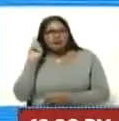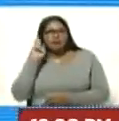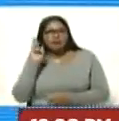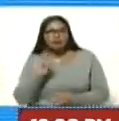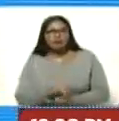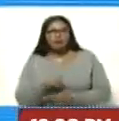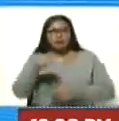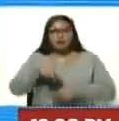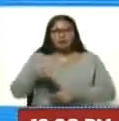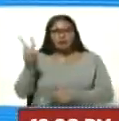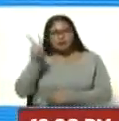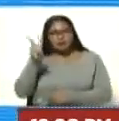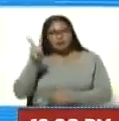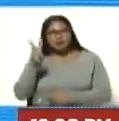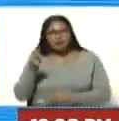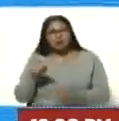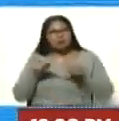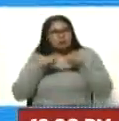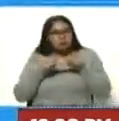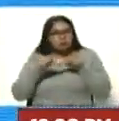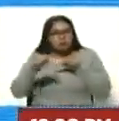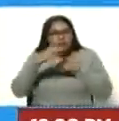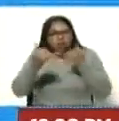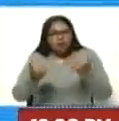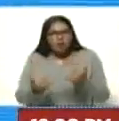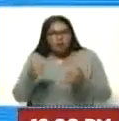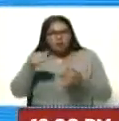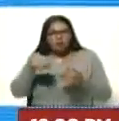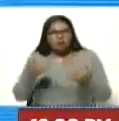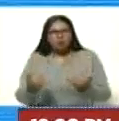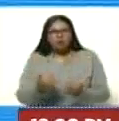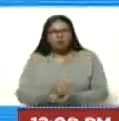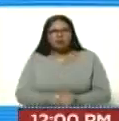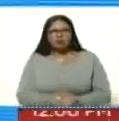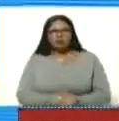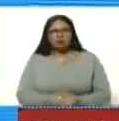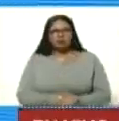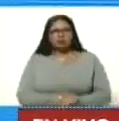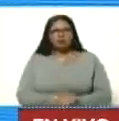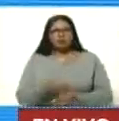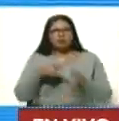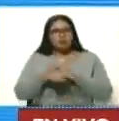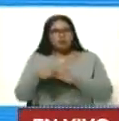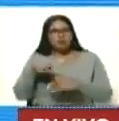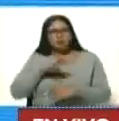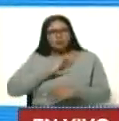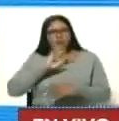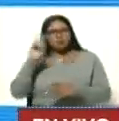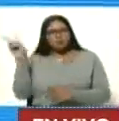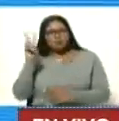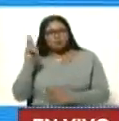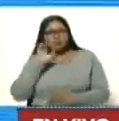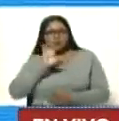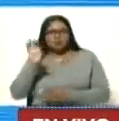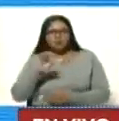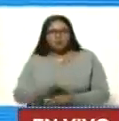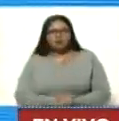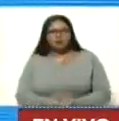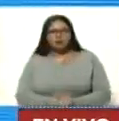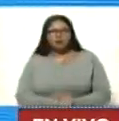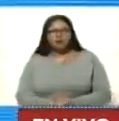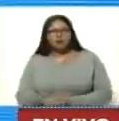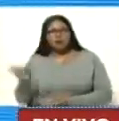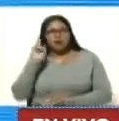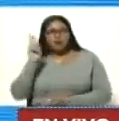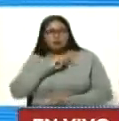En Venezuela, todavía a estas alturas, en el interior de Venezuela, del país, la radio